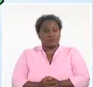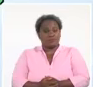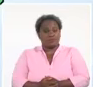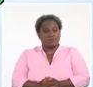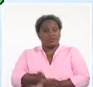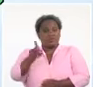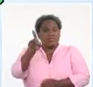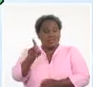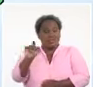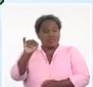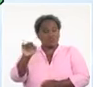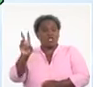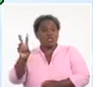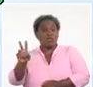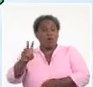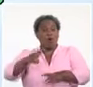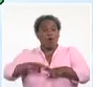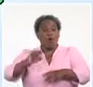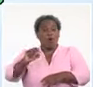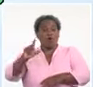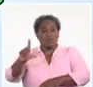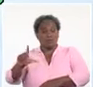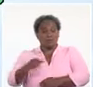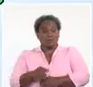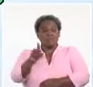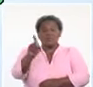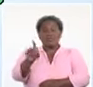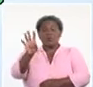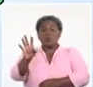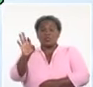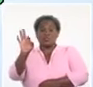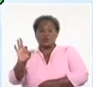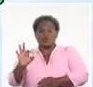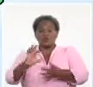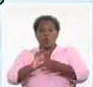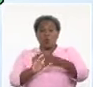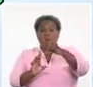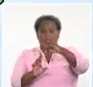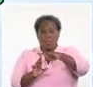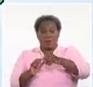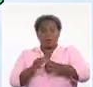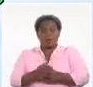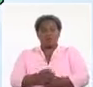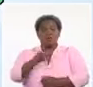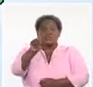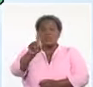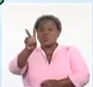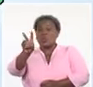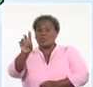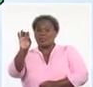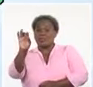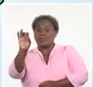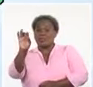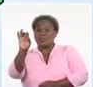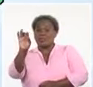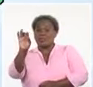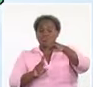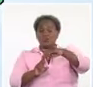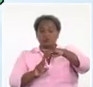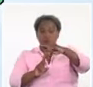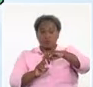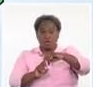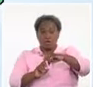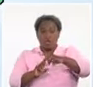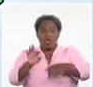162 en Holguín, 148 en Guantánamo, 127 en Las Tunas y 85 en